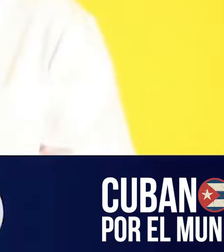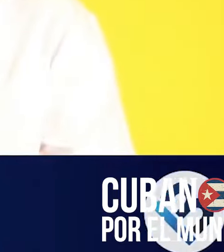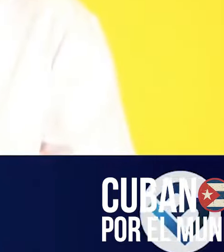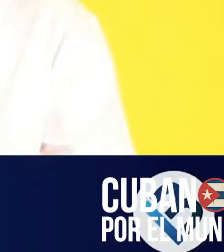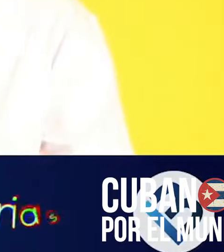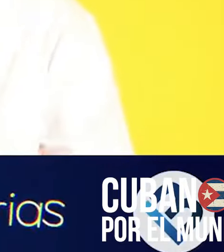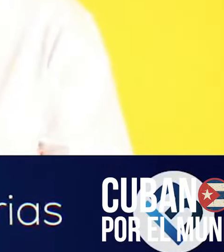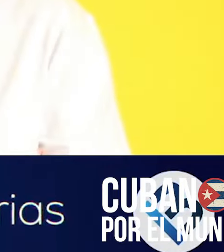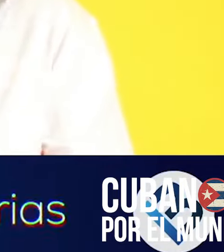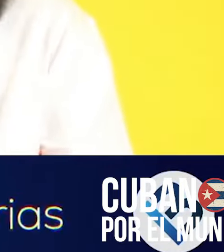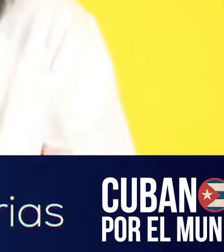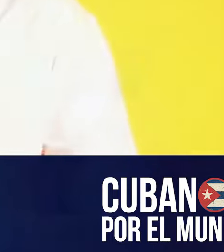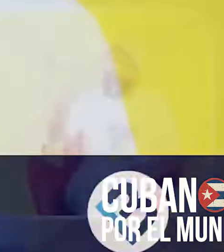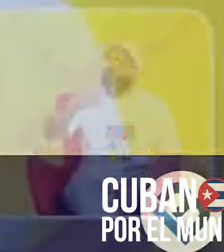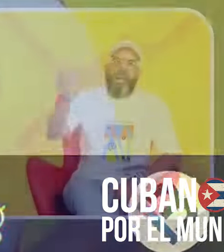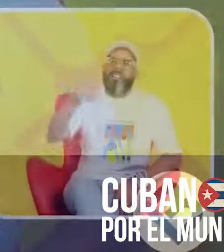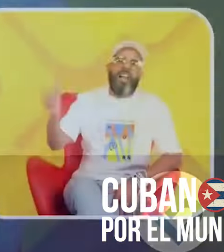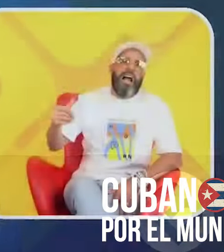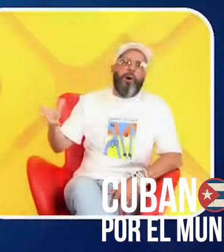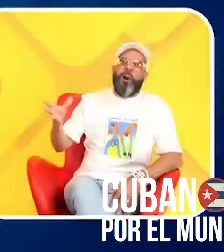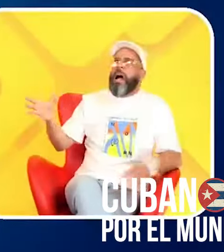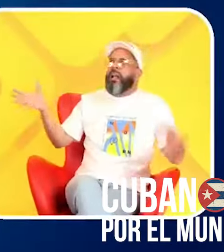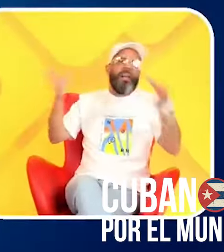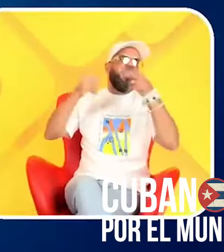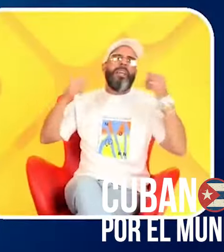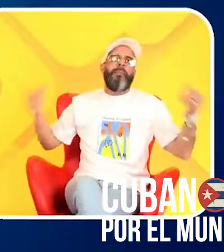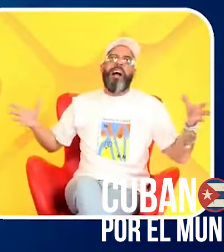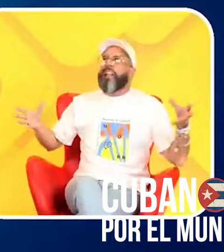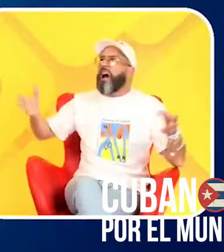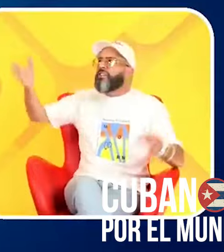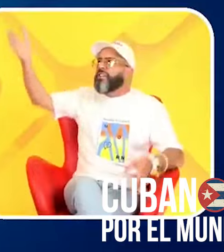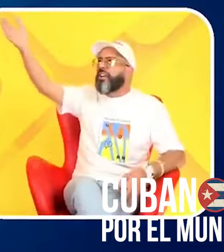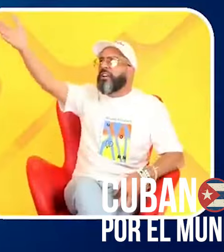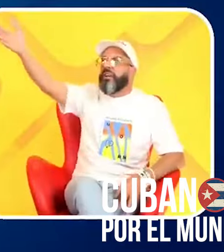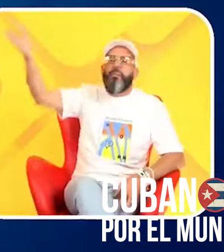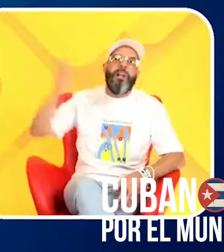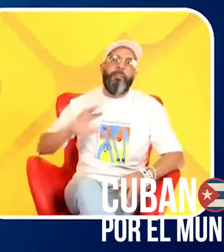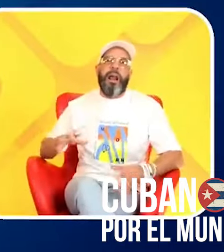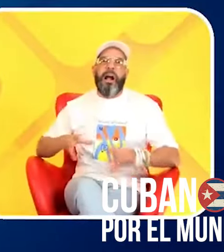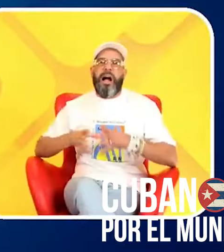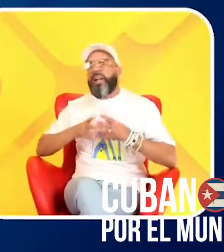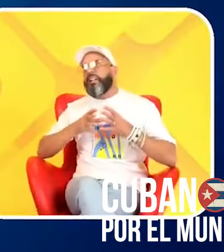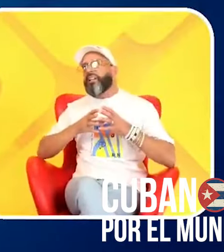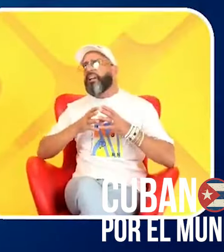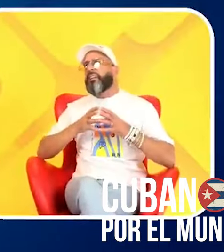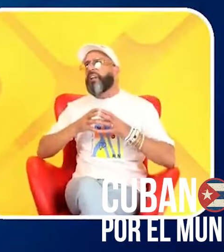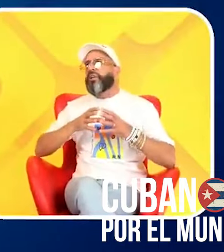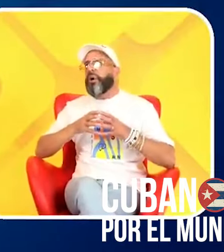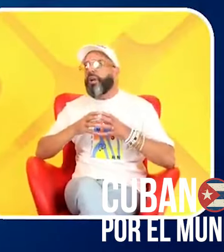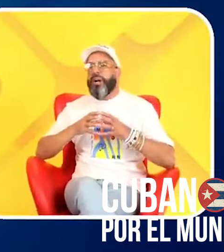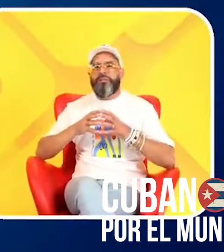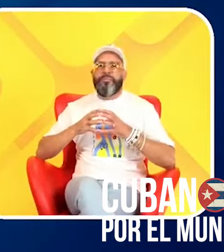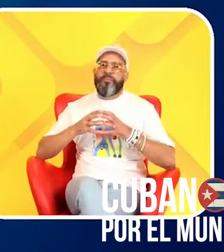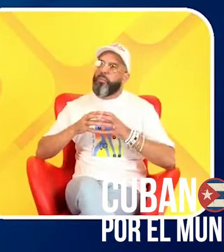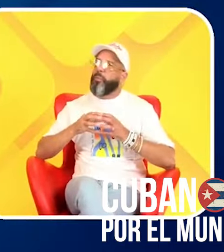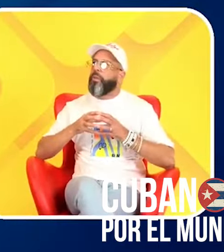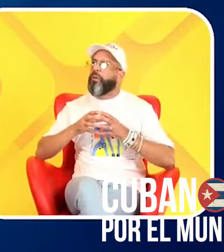usa, lo necesita, no lo necesita, lo vende, la gente lo corre a hacer la cola y a matarse. Mire para acá esta triste